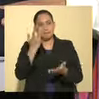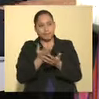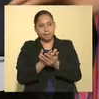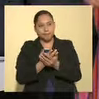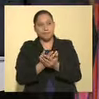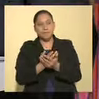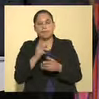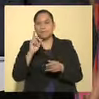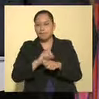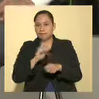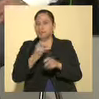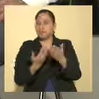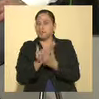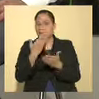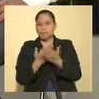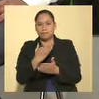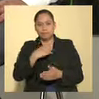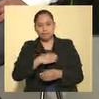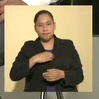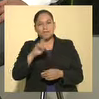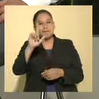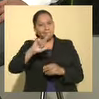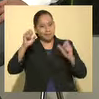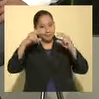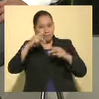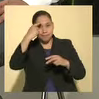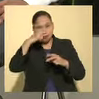todas las mañanas para aprender. Y nos vemos aquí el lunes